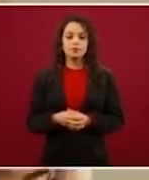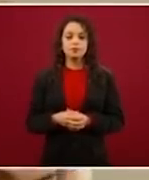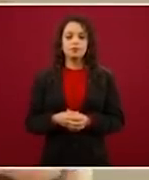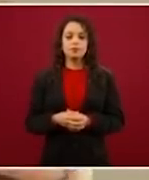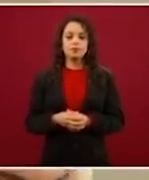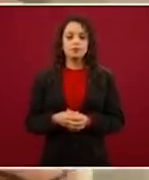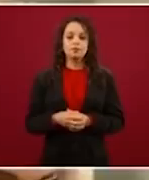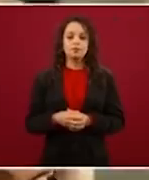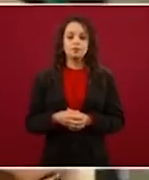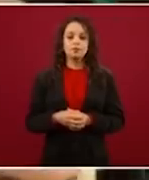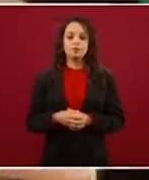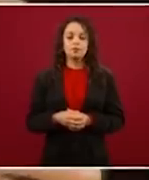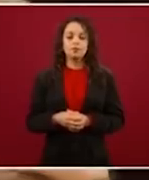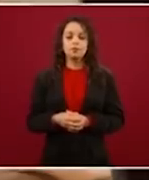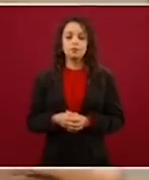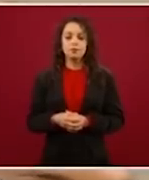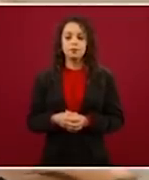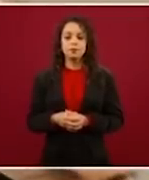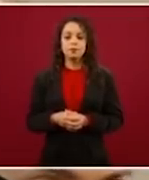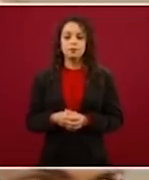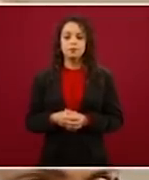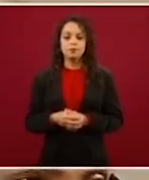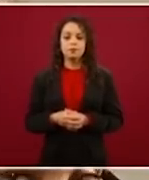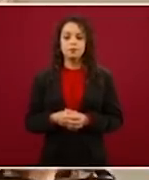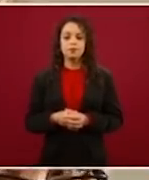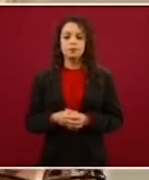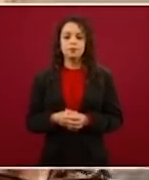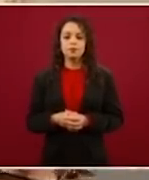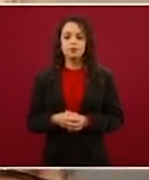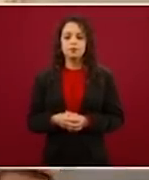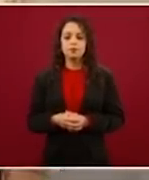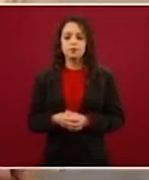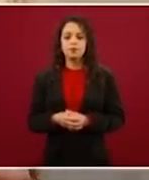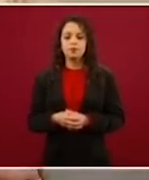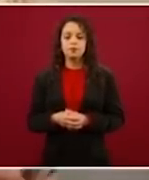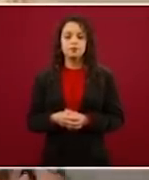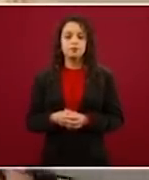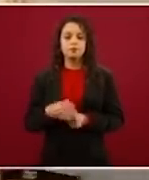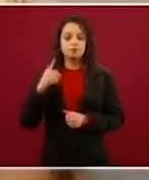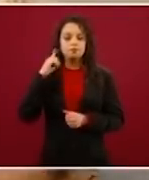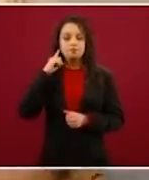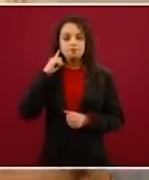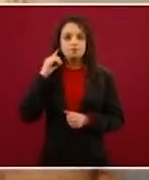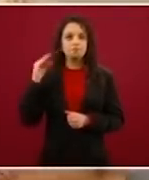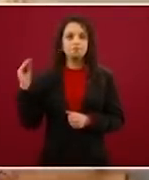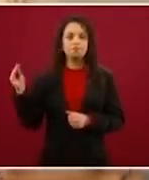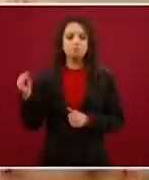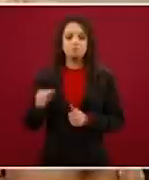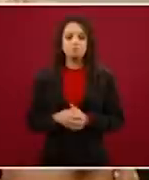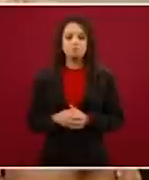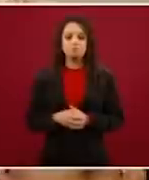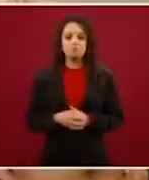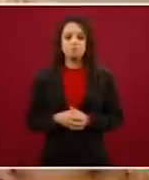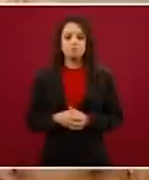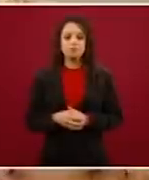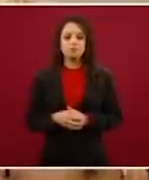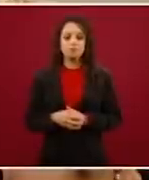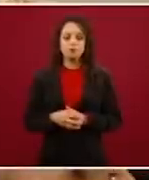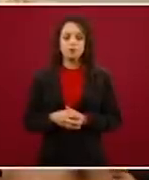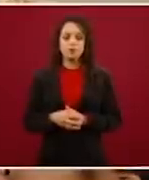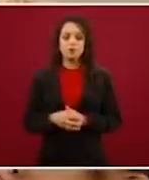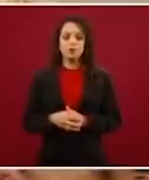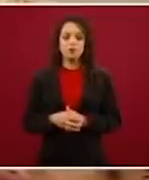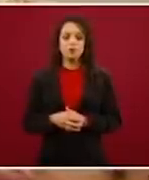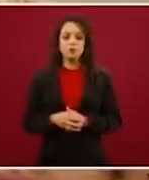El INAI solicitó la información de la gente que ataca a la prensa cada vez que nos atrevemos